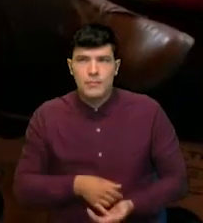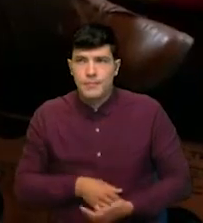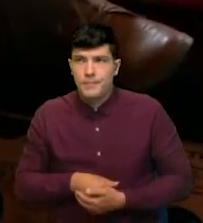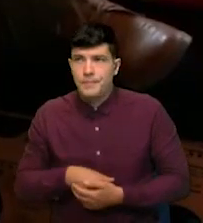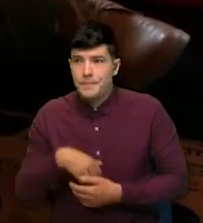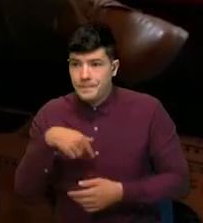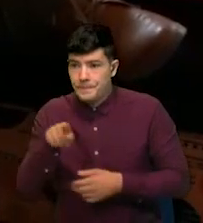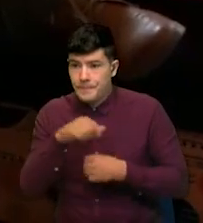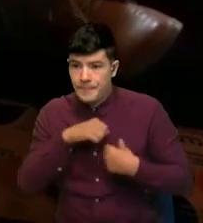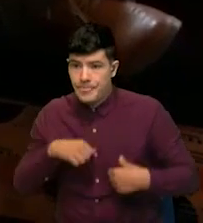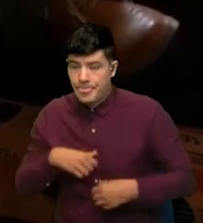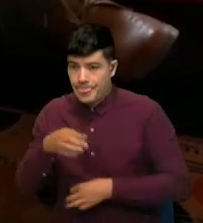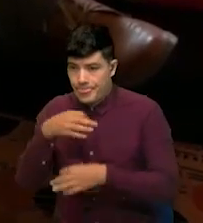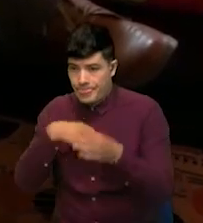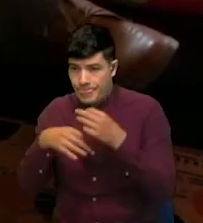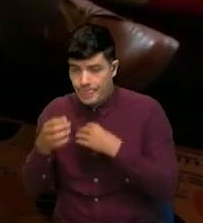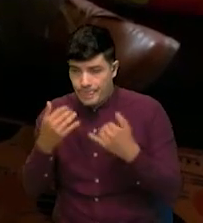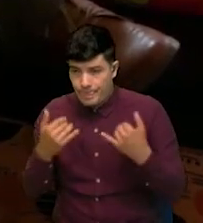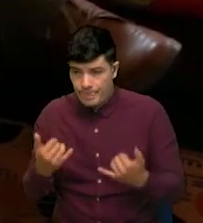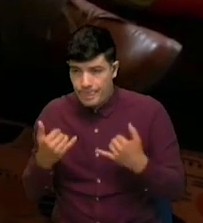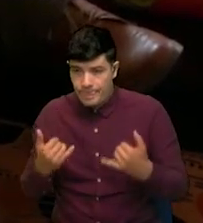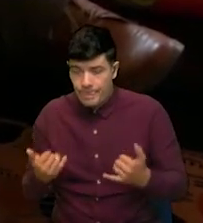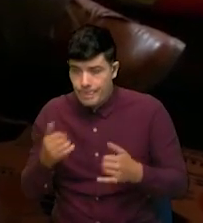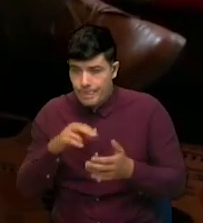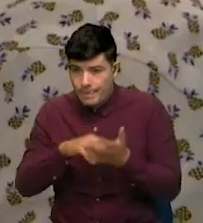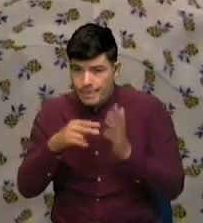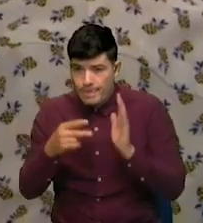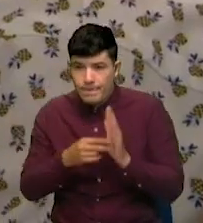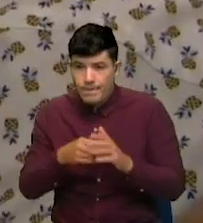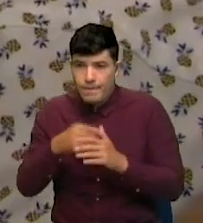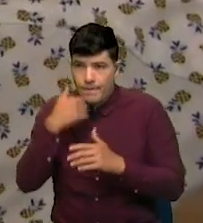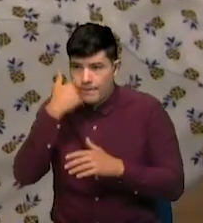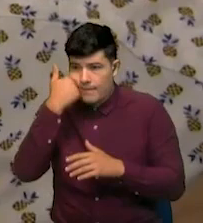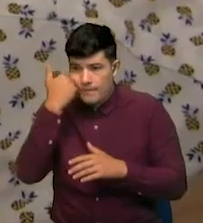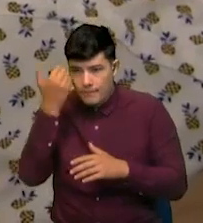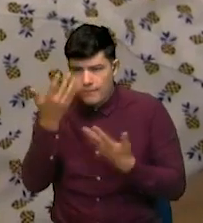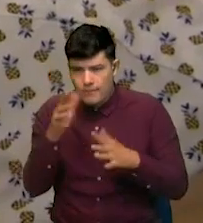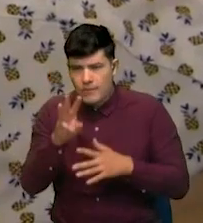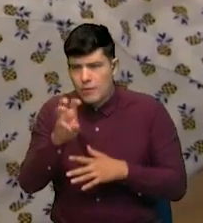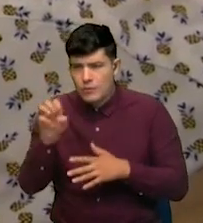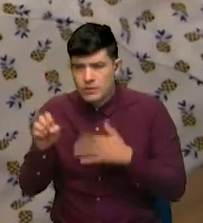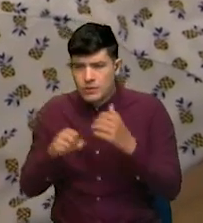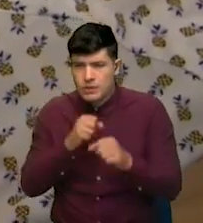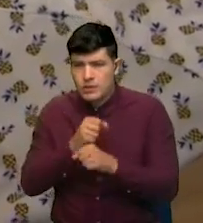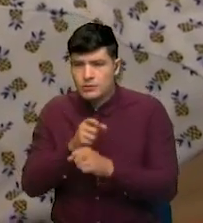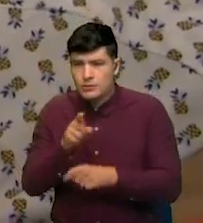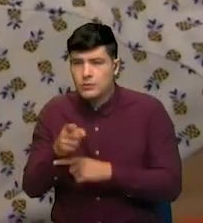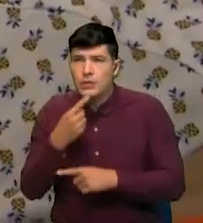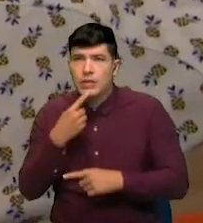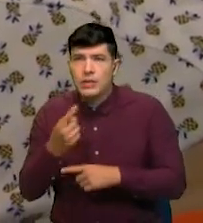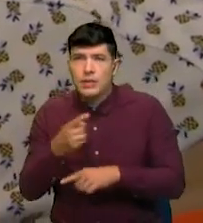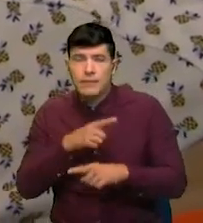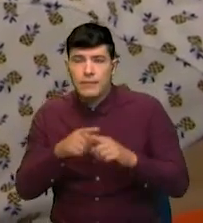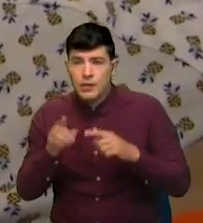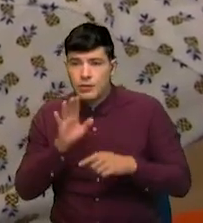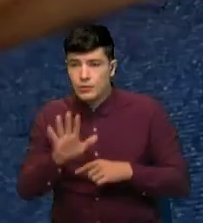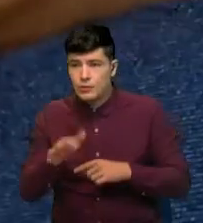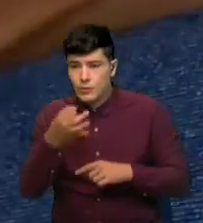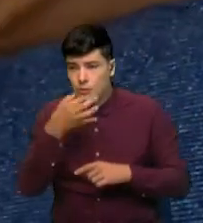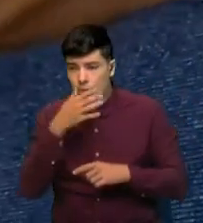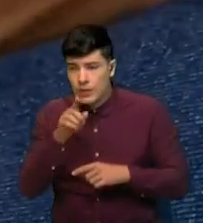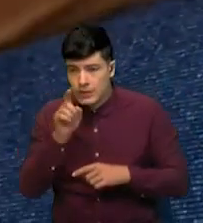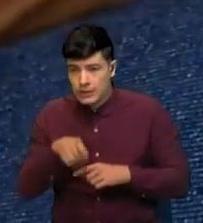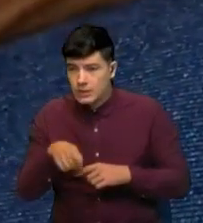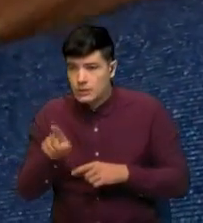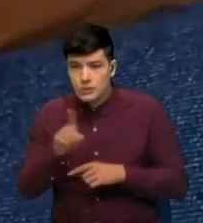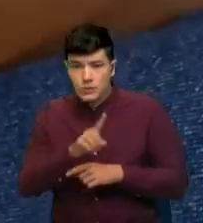trasplante que tiene santiago en la actualidad equivale al de un adulto mayor de 80 años y ni siquiera la droga que requiere se